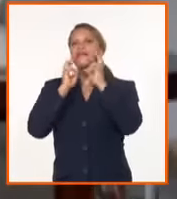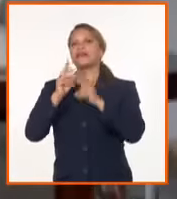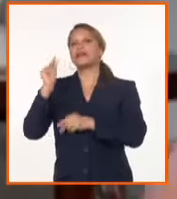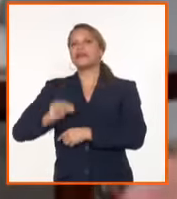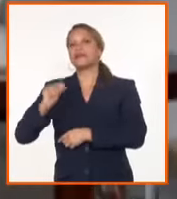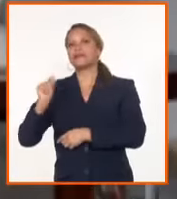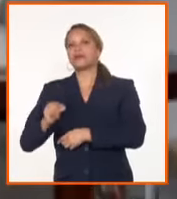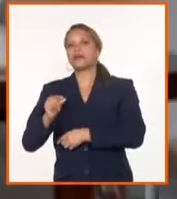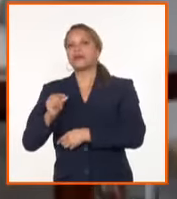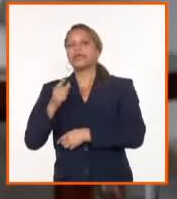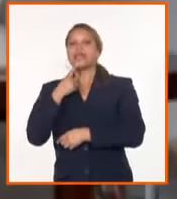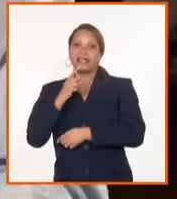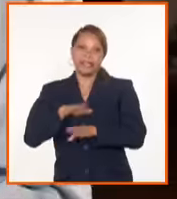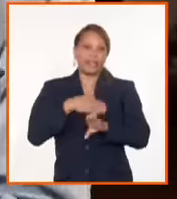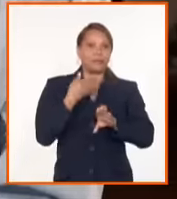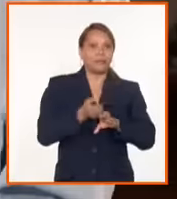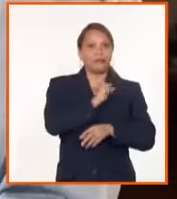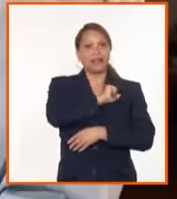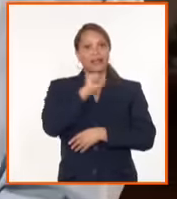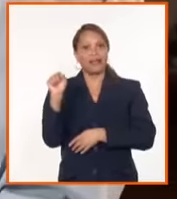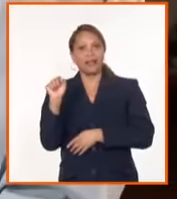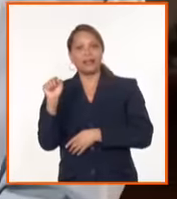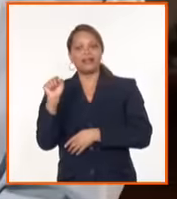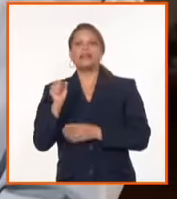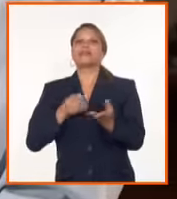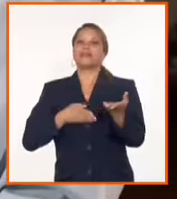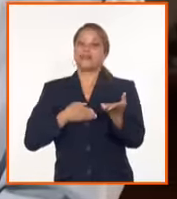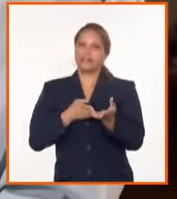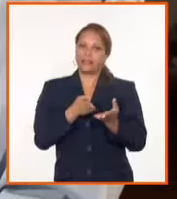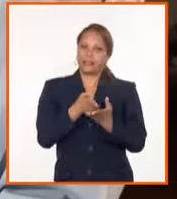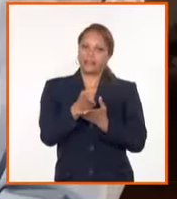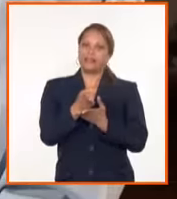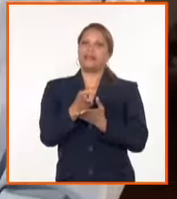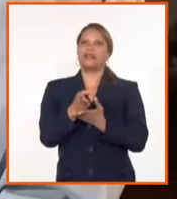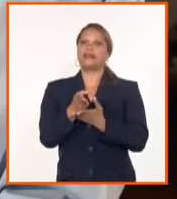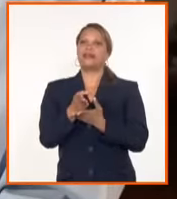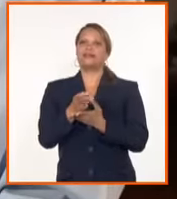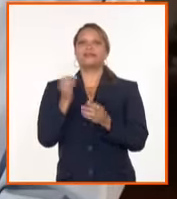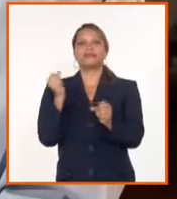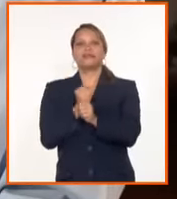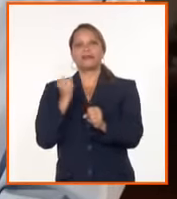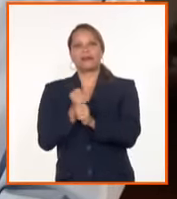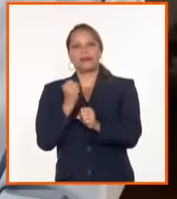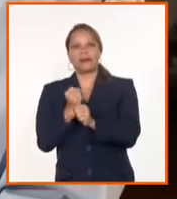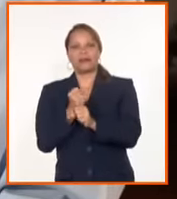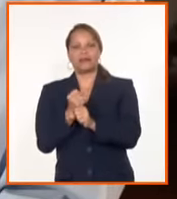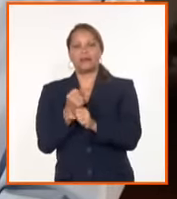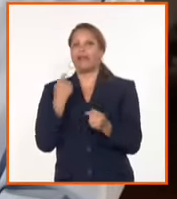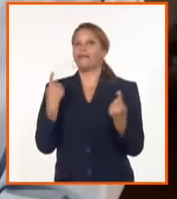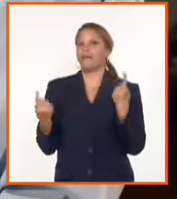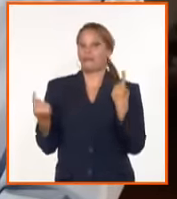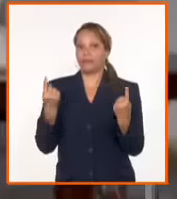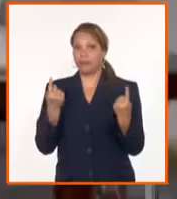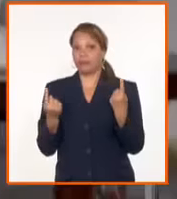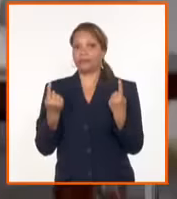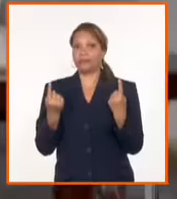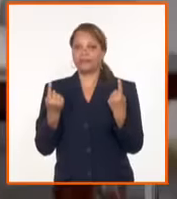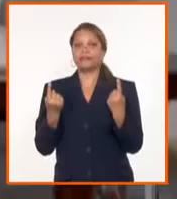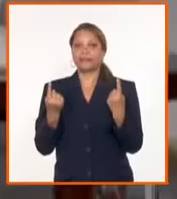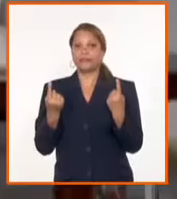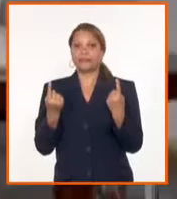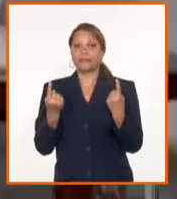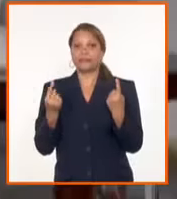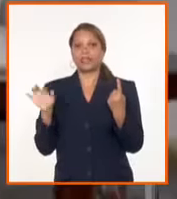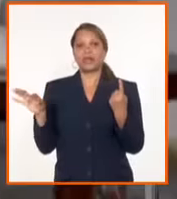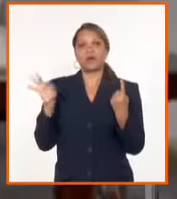que ganáramos con la vida de la gente, seguir entonces trabajando para impulsar el país. La pelea